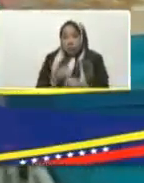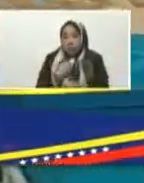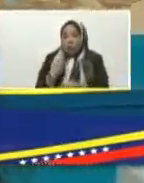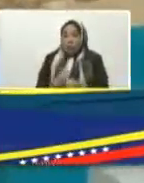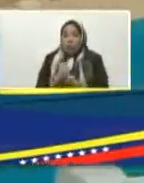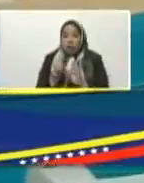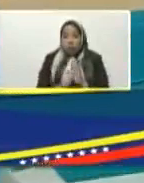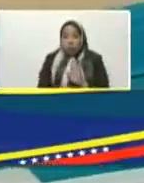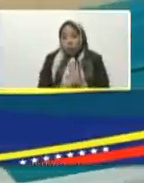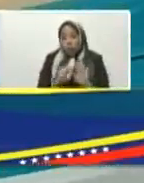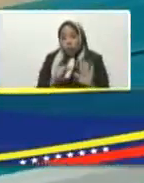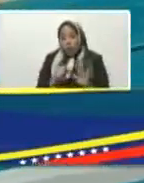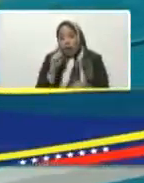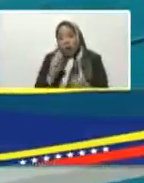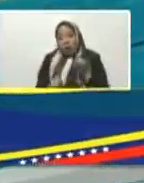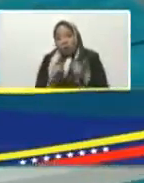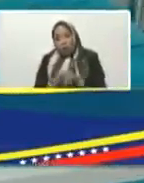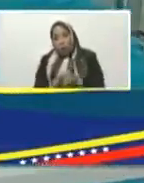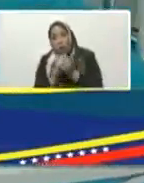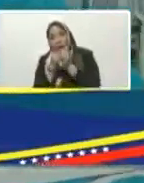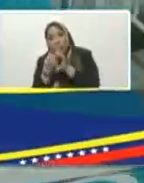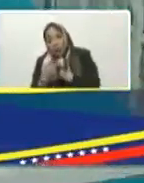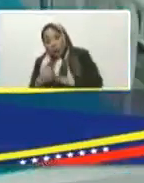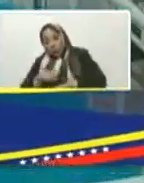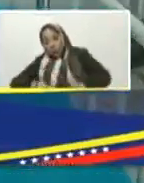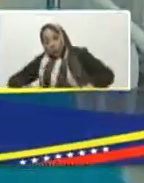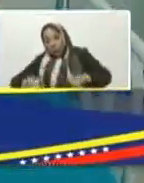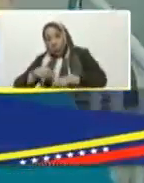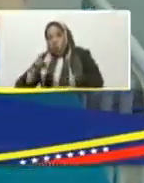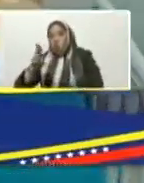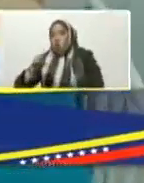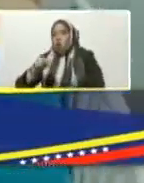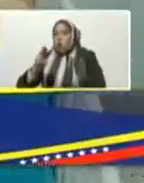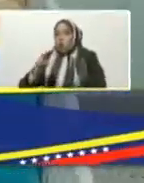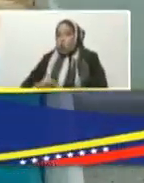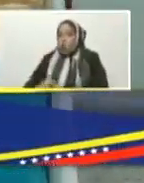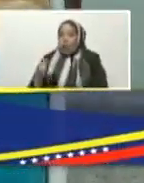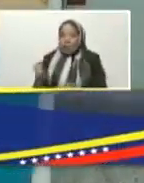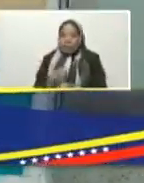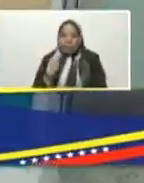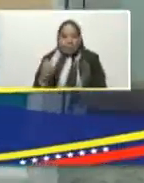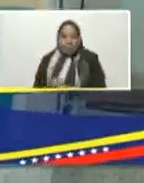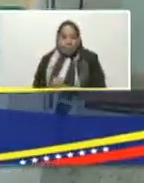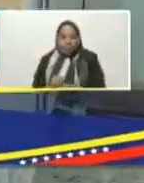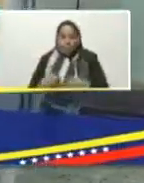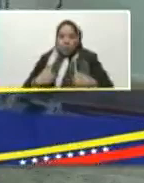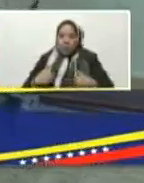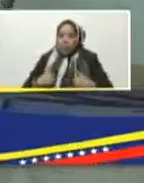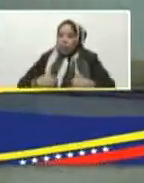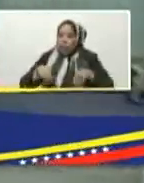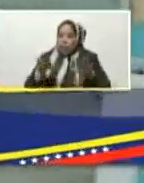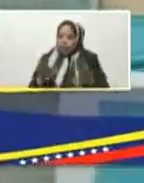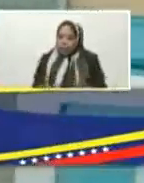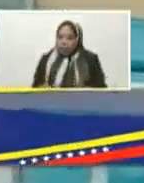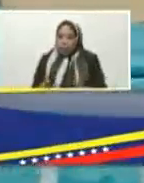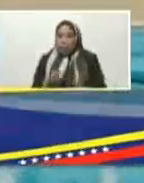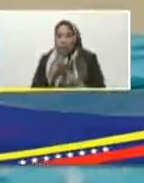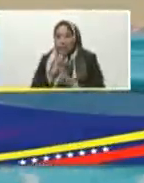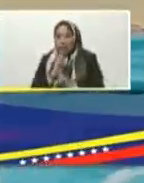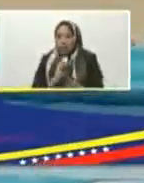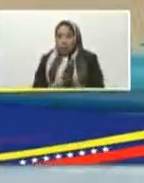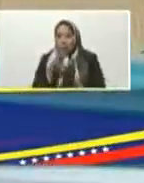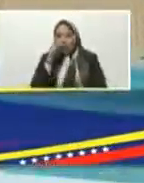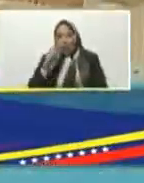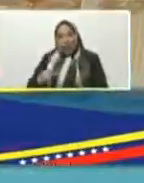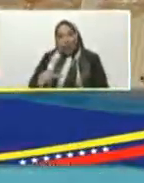cuando estábamos haciendo remodelaciones en nuestras áreas quirúrgicas nunca se detuvo la respuesta a nuestro pueblo. La respuesta a nuestro pueblo